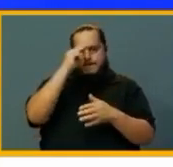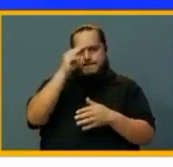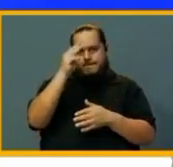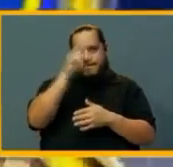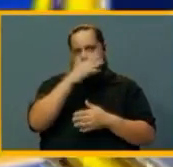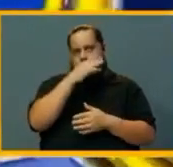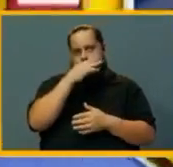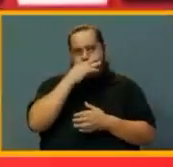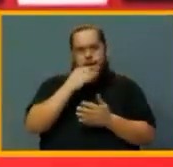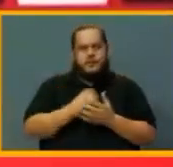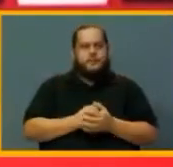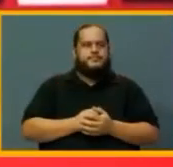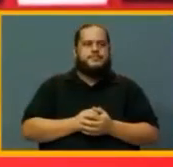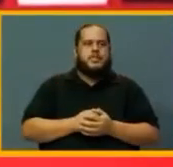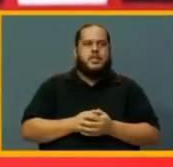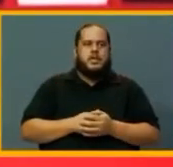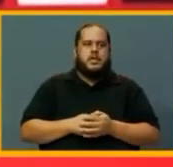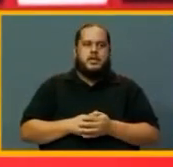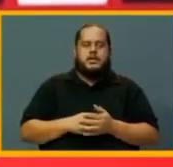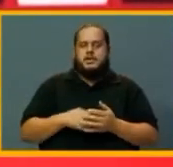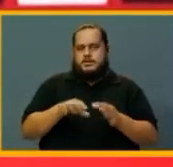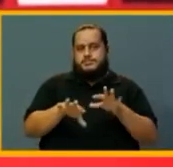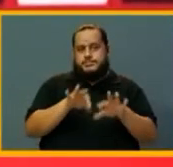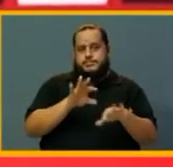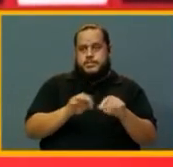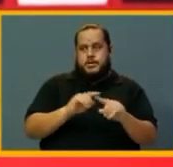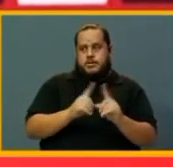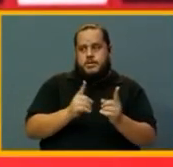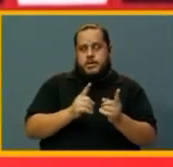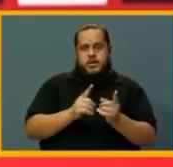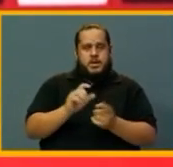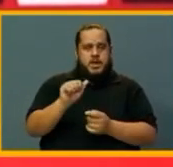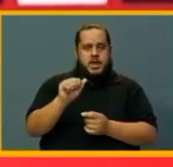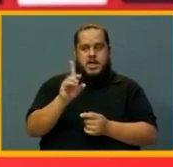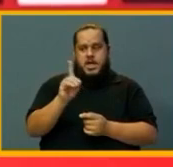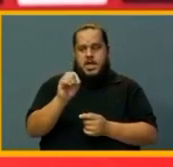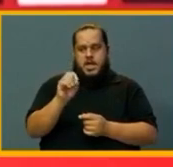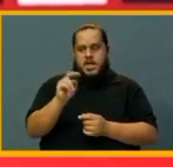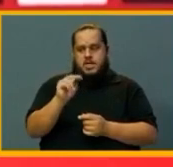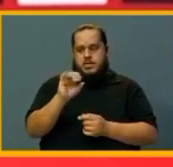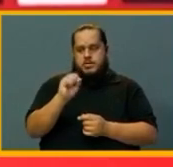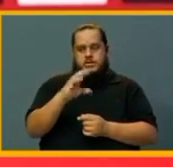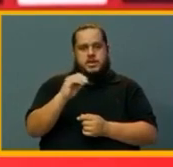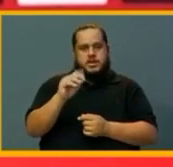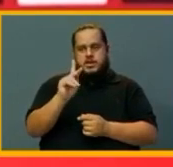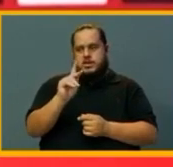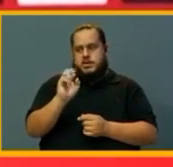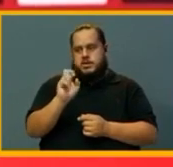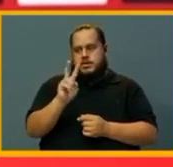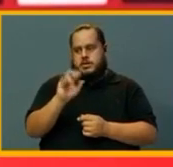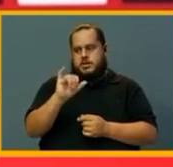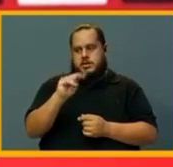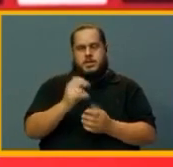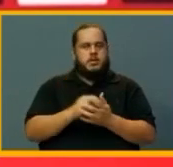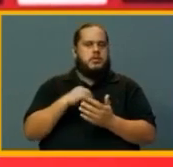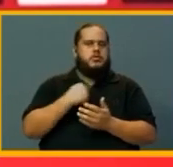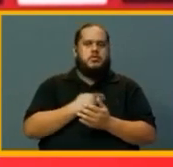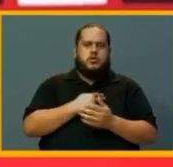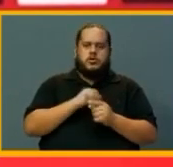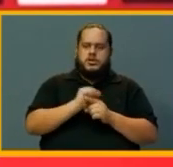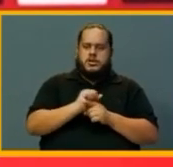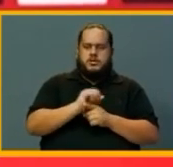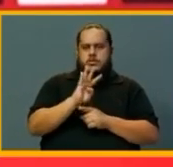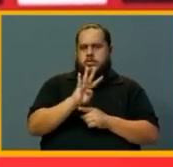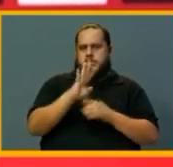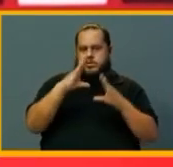Es seleccionable, pues, Juan Carlos, de igual que Adonis y Kevin. Nosotros hoy entrenamos a las 4 de la tarde